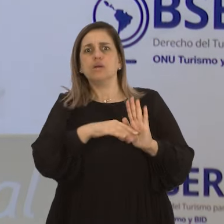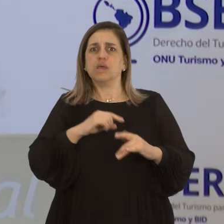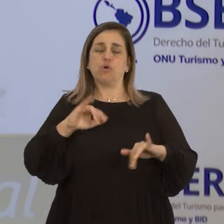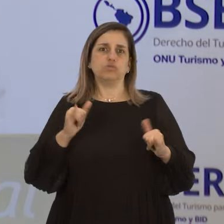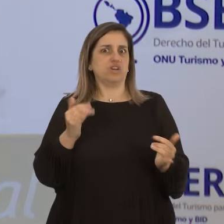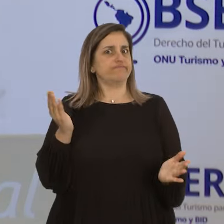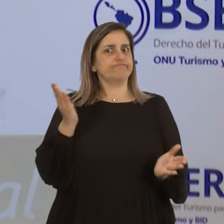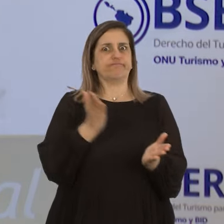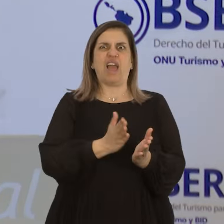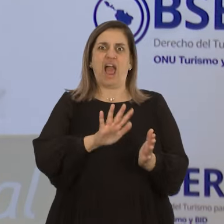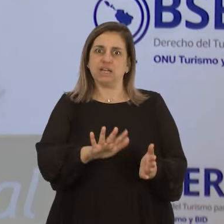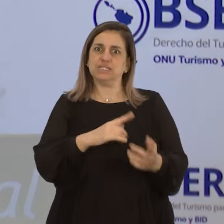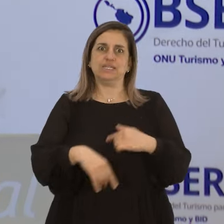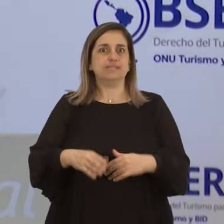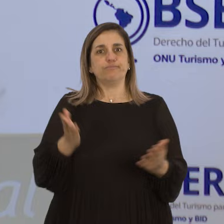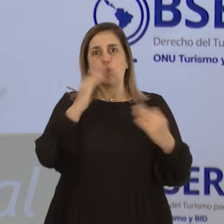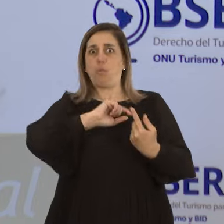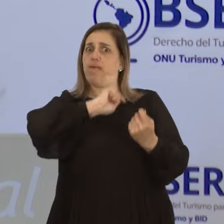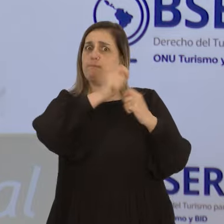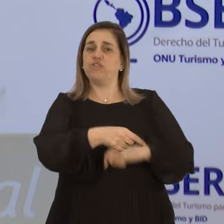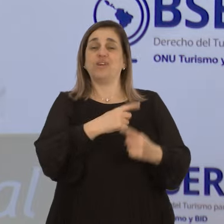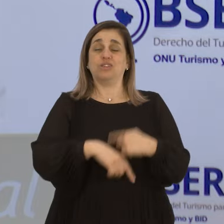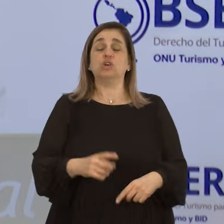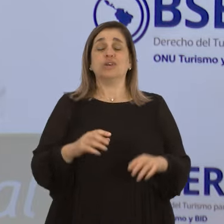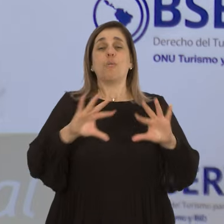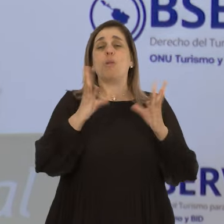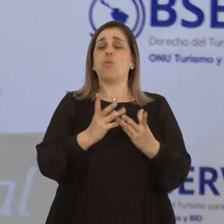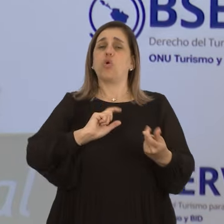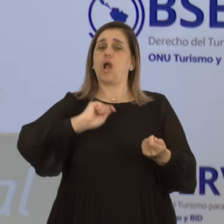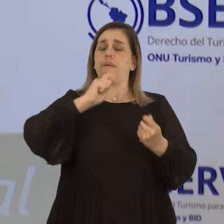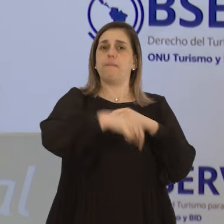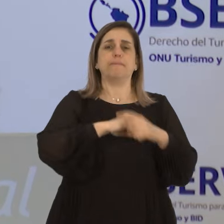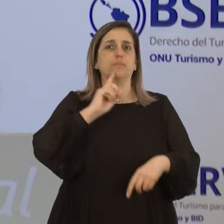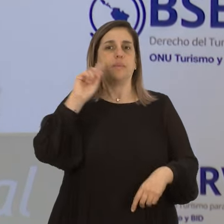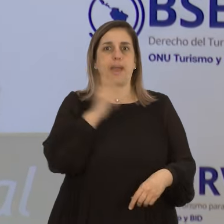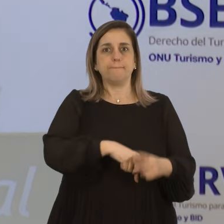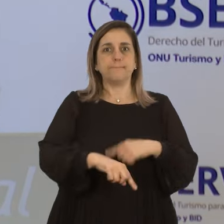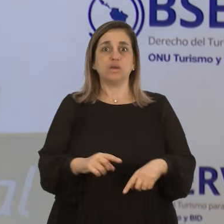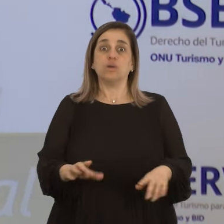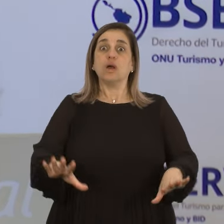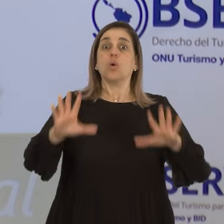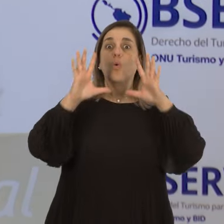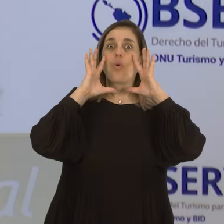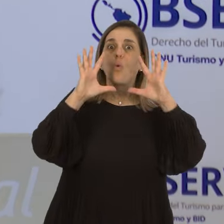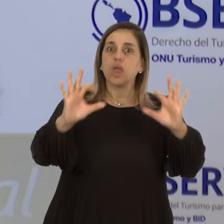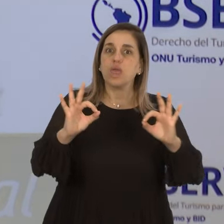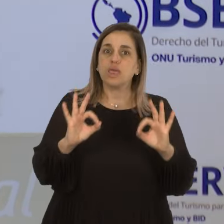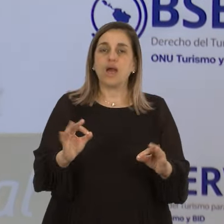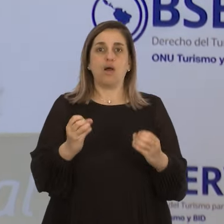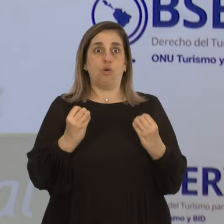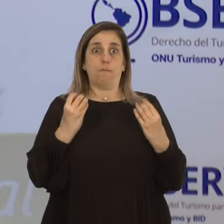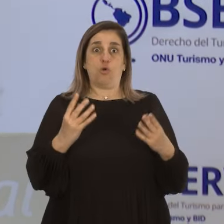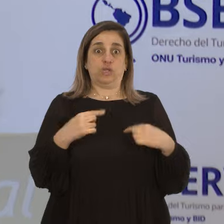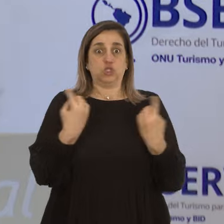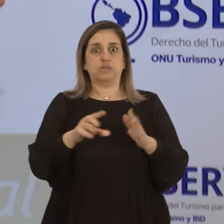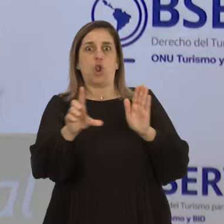muy encorsetados, quedamos muy rígidos. Y como el mundo cambia cada vez más rápido, guambia